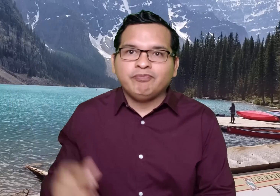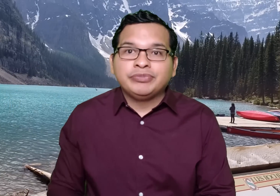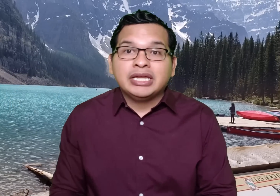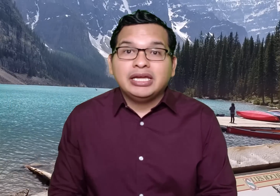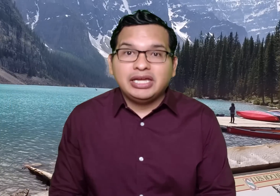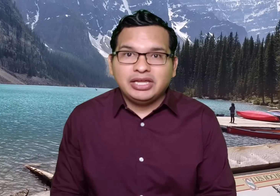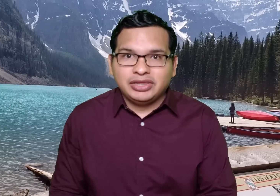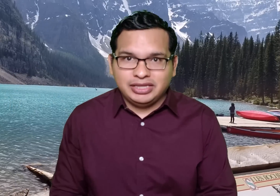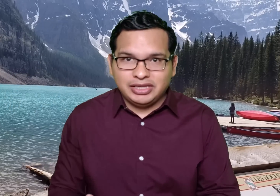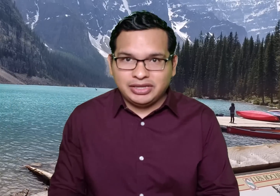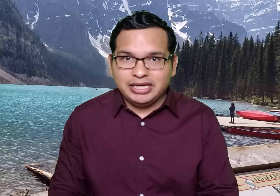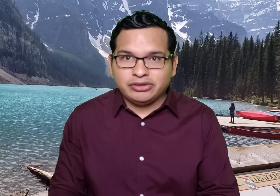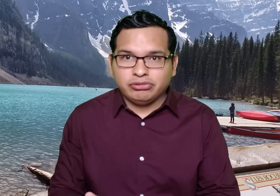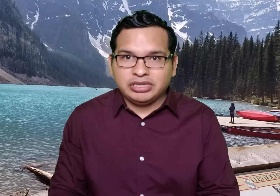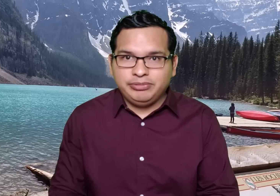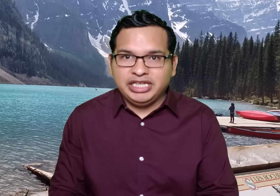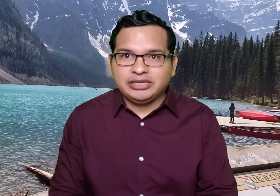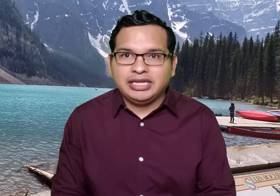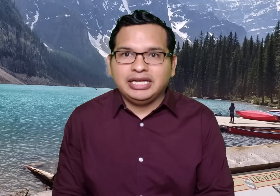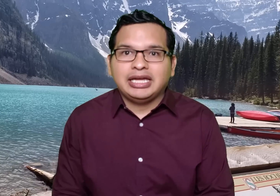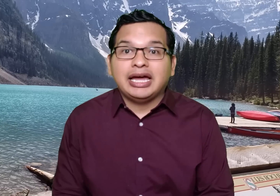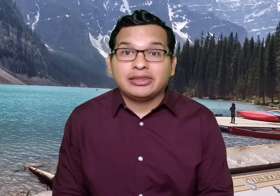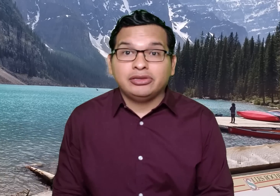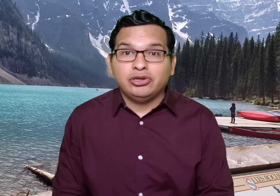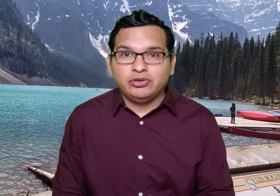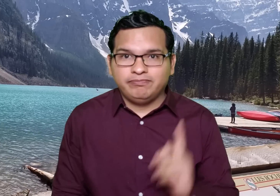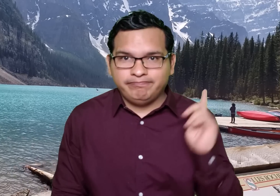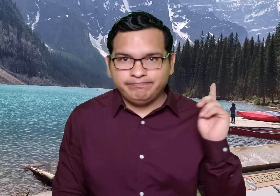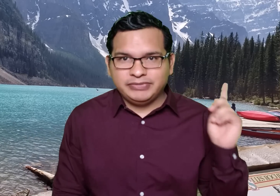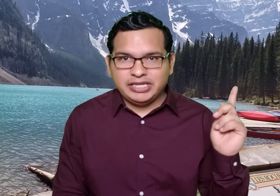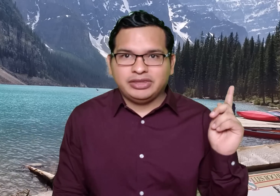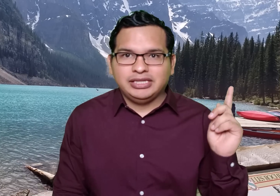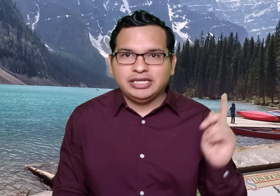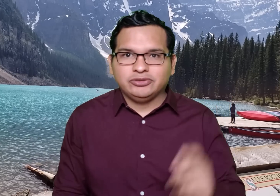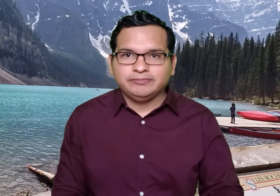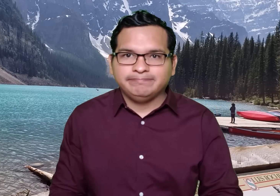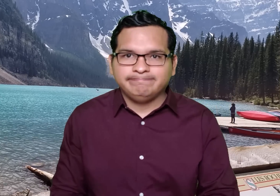lado. Y si deseas suscribirte, hazlo de este lado.